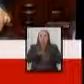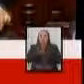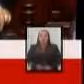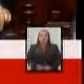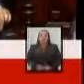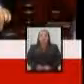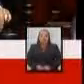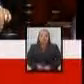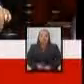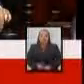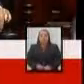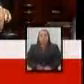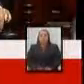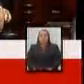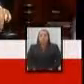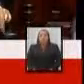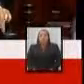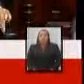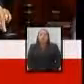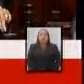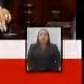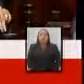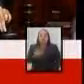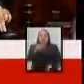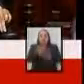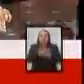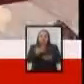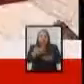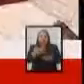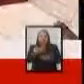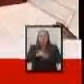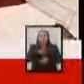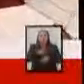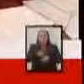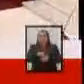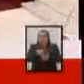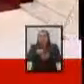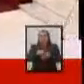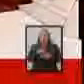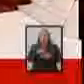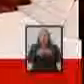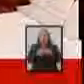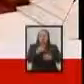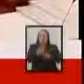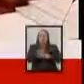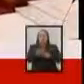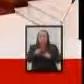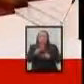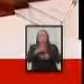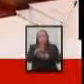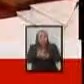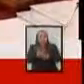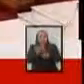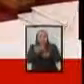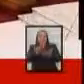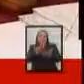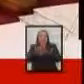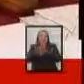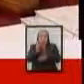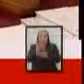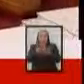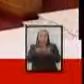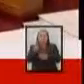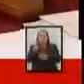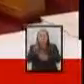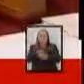Lescano. Gracias, presidente. Presidente, mientras más nos demoremos, más se demora la solución de fondo para esta problemática. Solicito dispensa